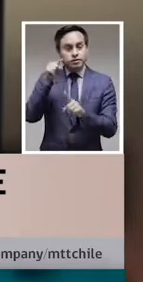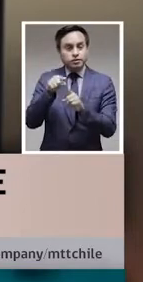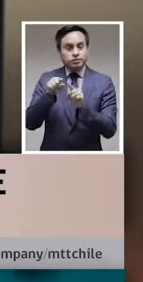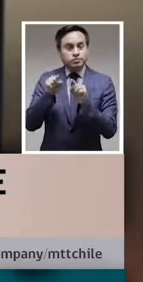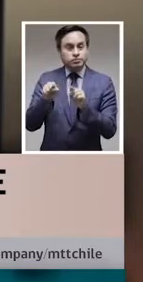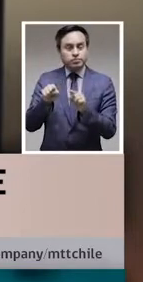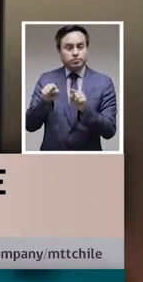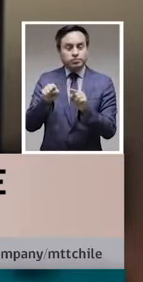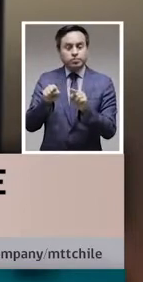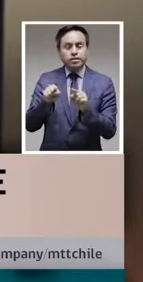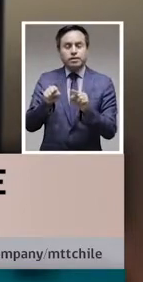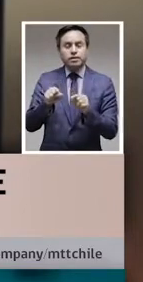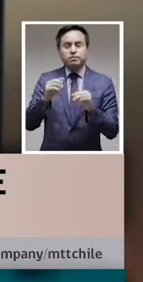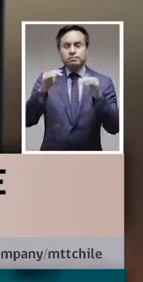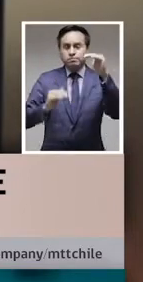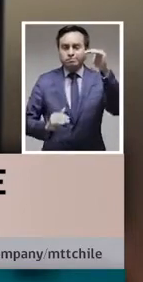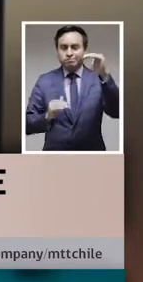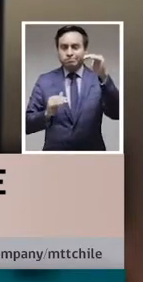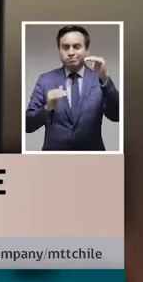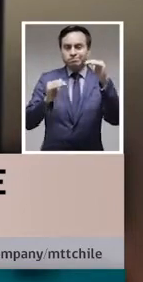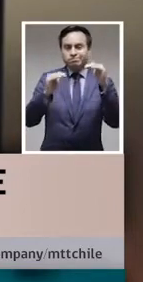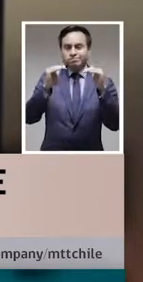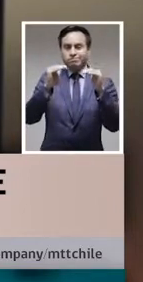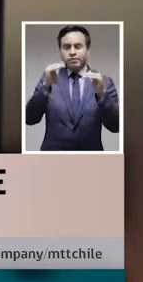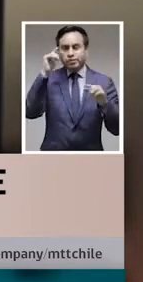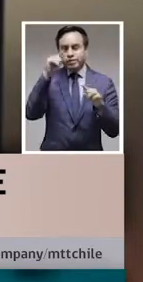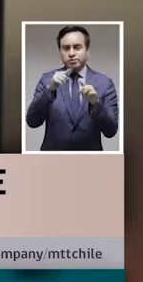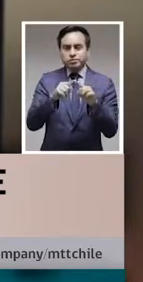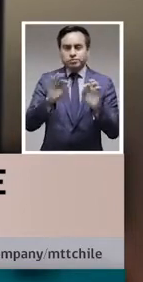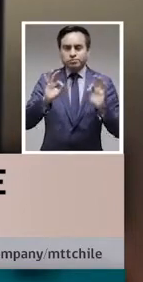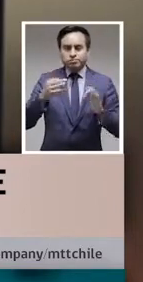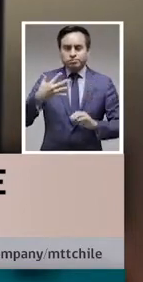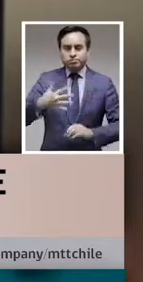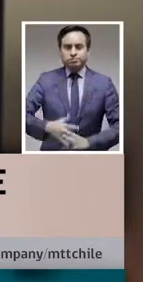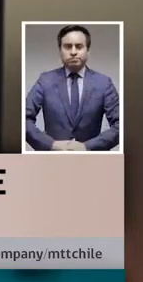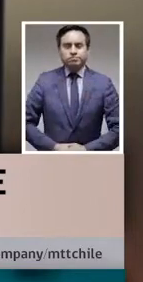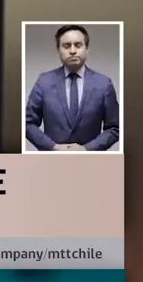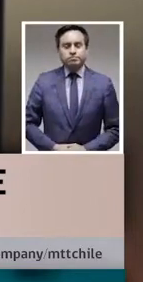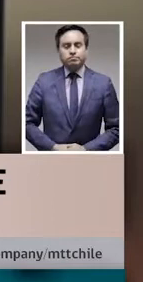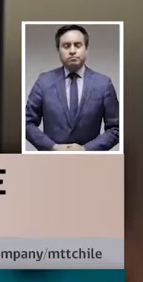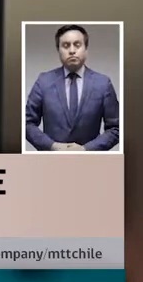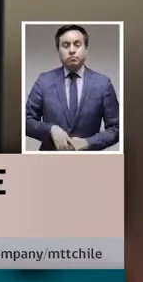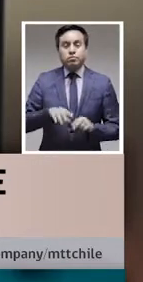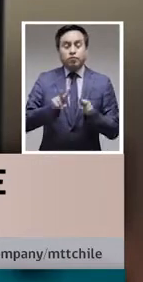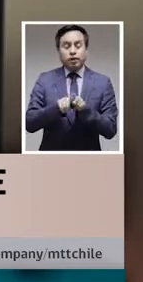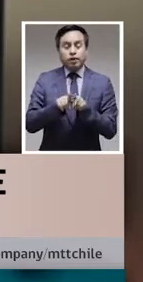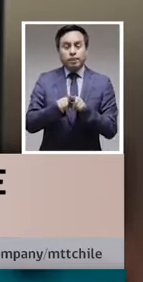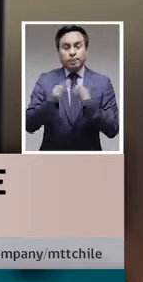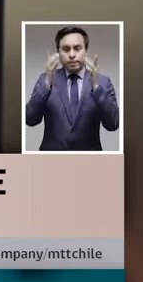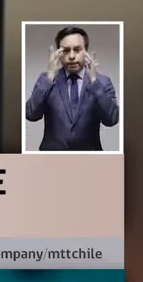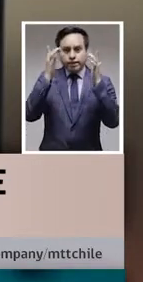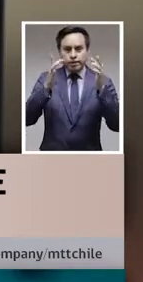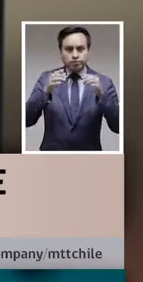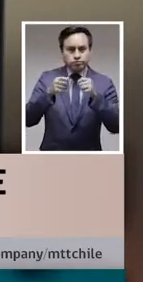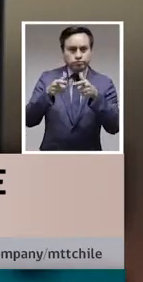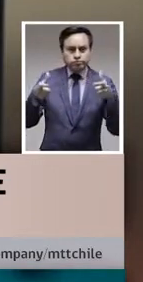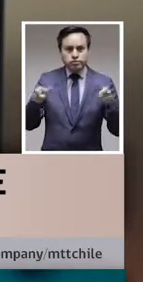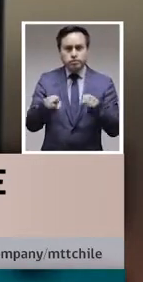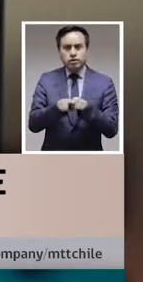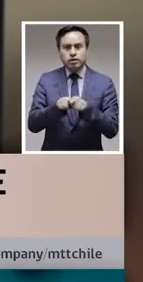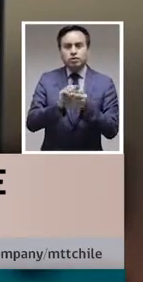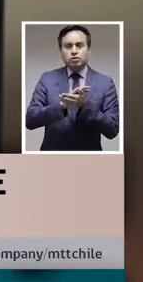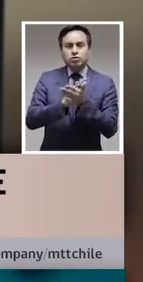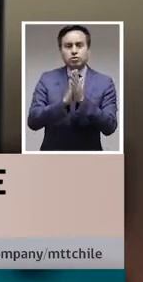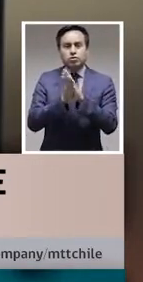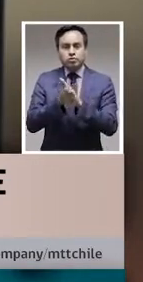sentido, cerrar brechas es uno de los objetivos centrales. Para desplegar los talentos, tenemos que tener